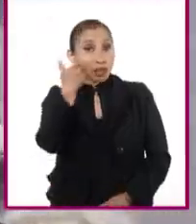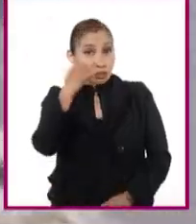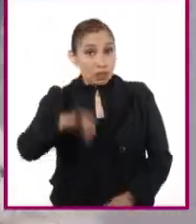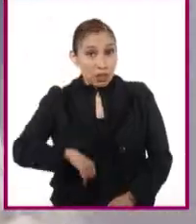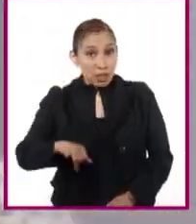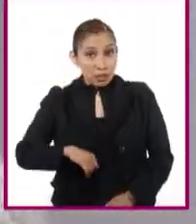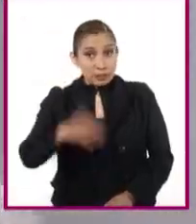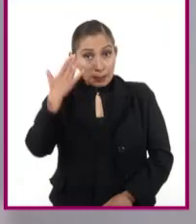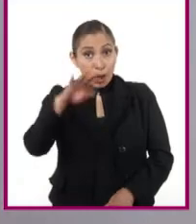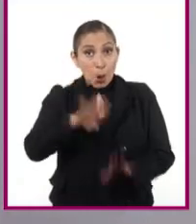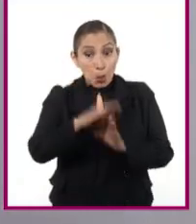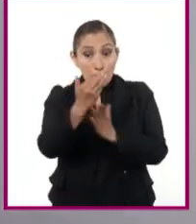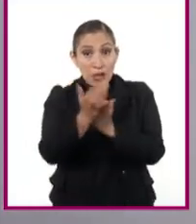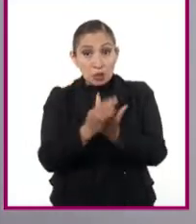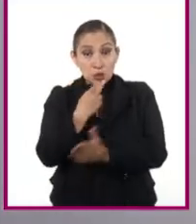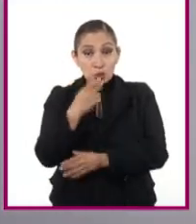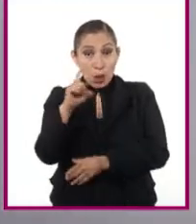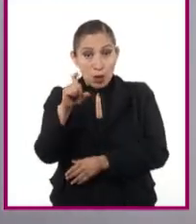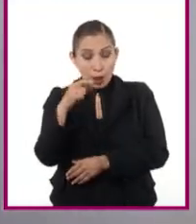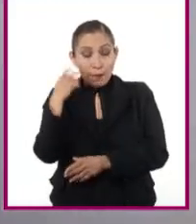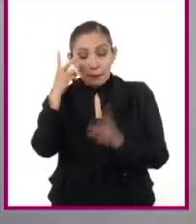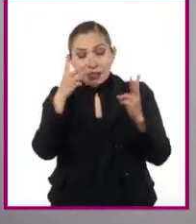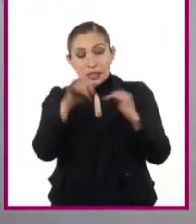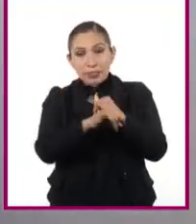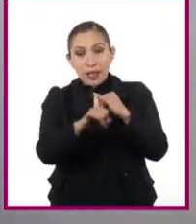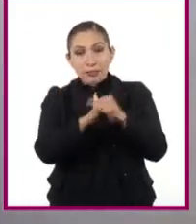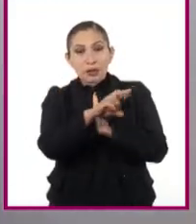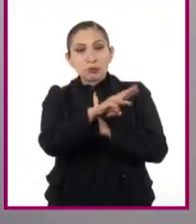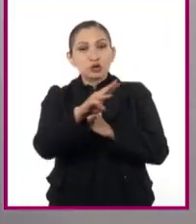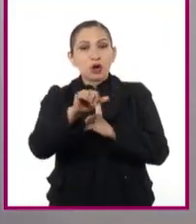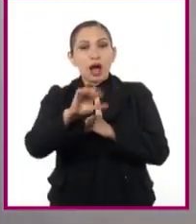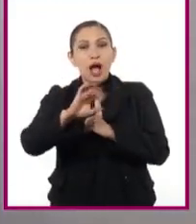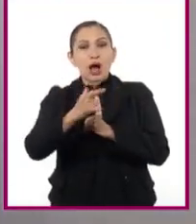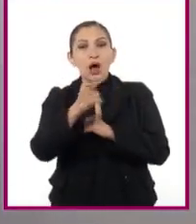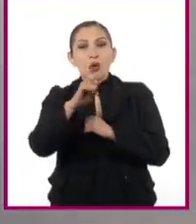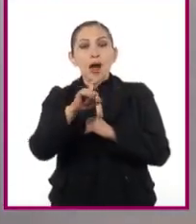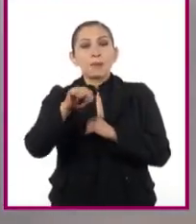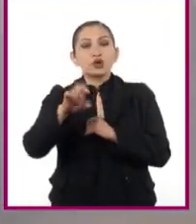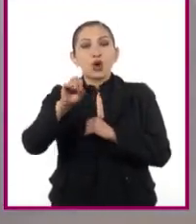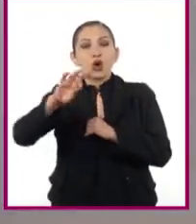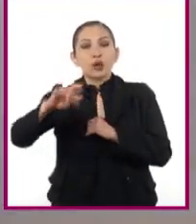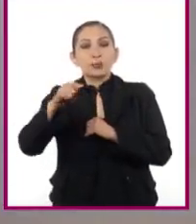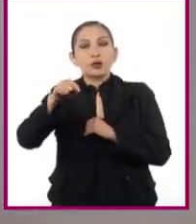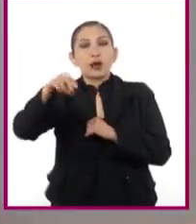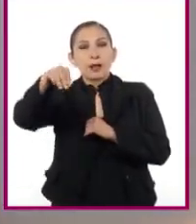saber cómo reducir tu huella hídrica, puedes visitar el sitio